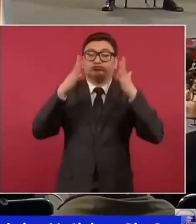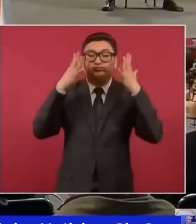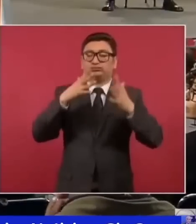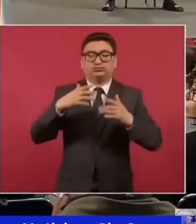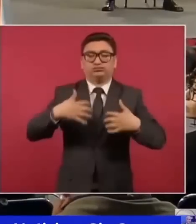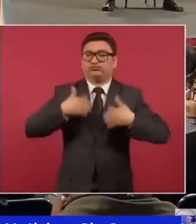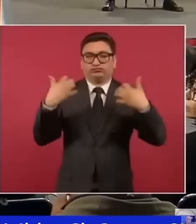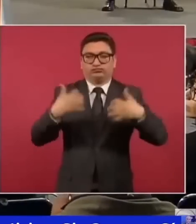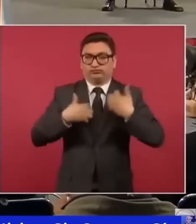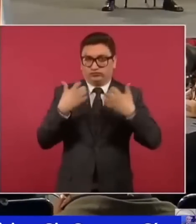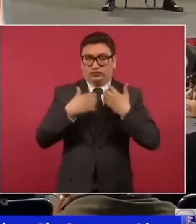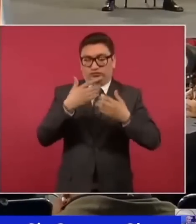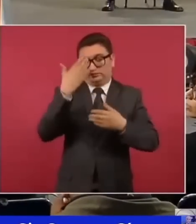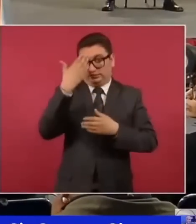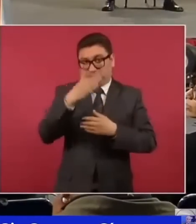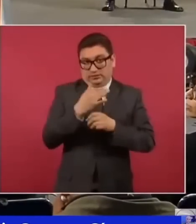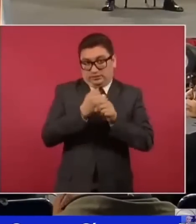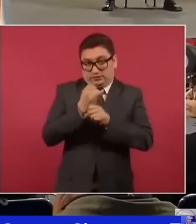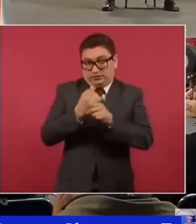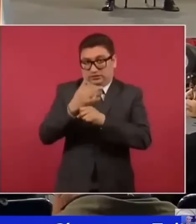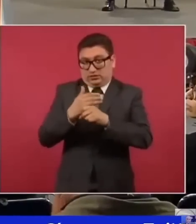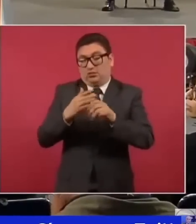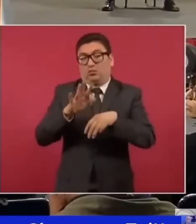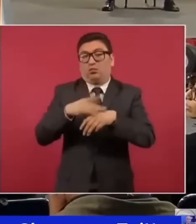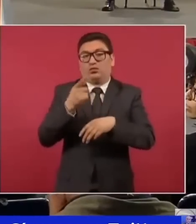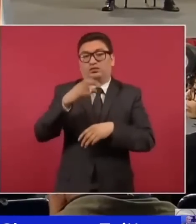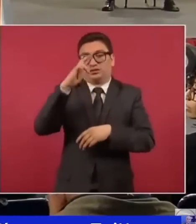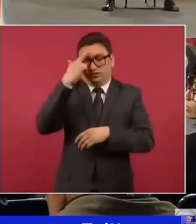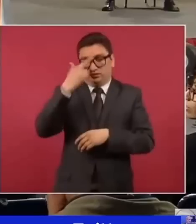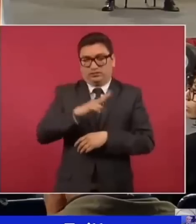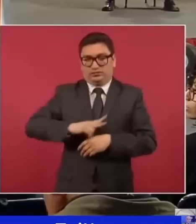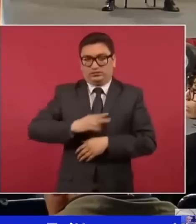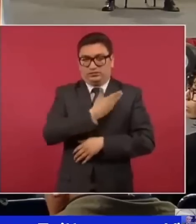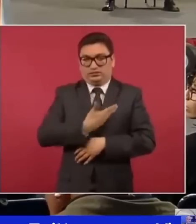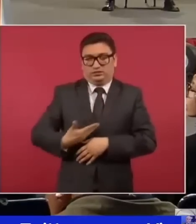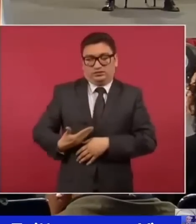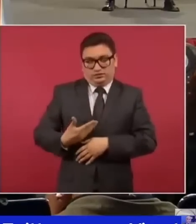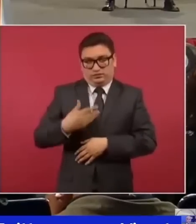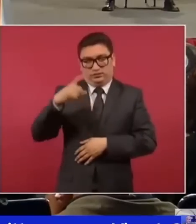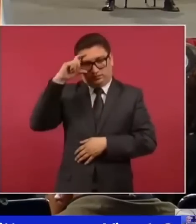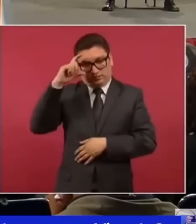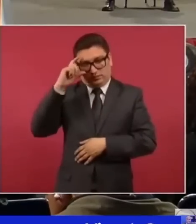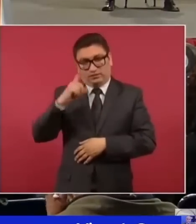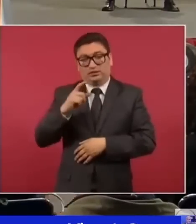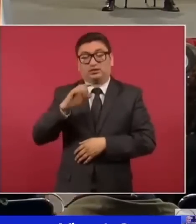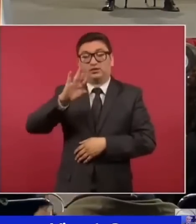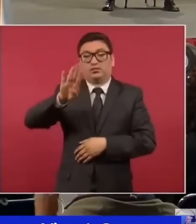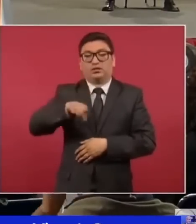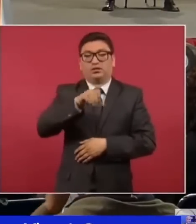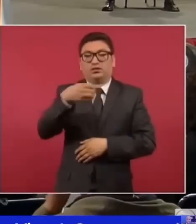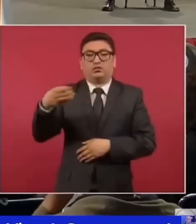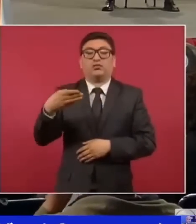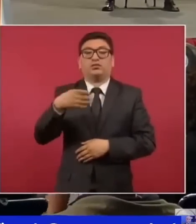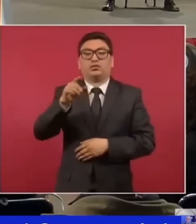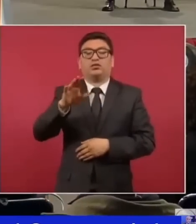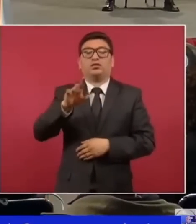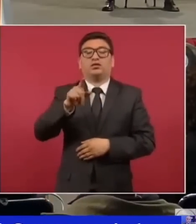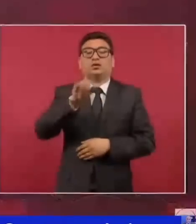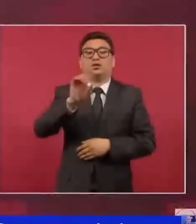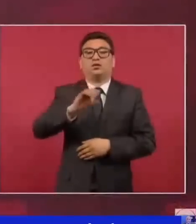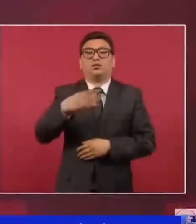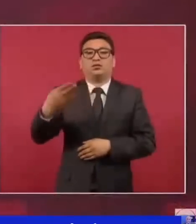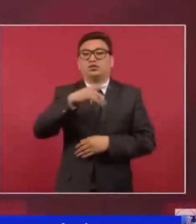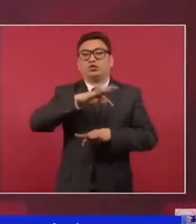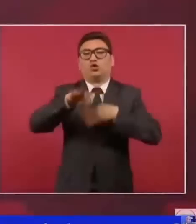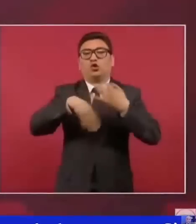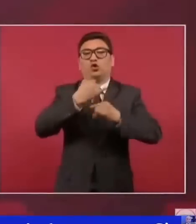donde tope, porque hay que recordar que en ese entonces era vicepresidente Joe Biden y el presidente era Barack Obama. Que se informe